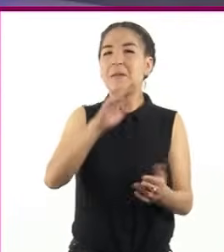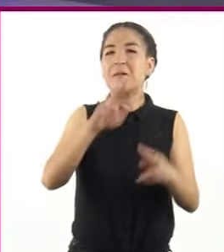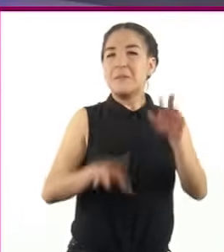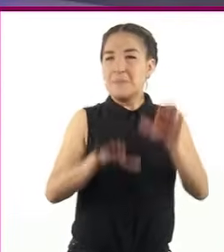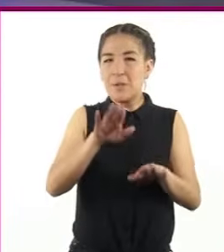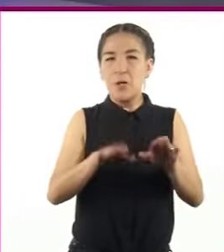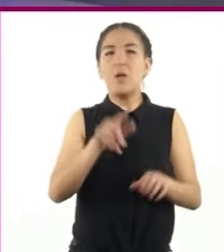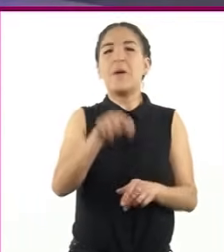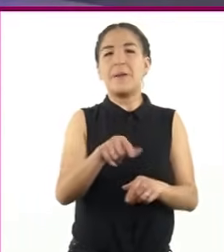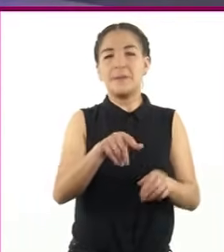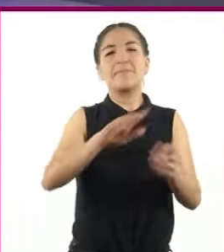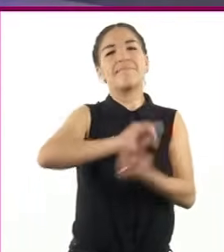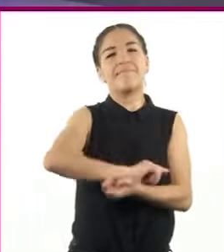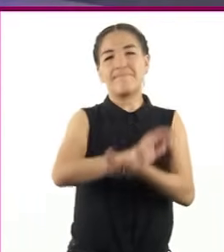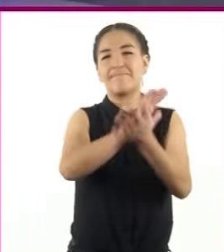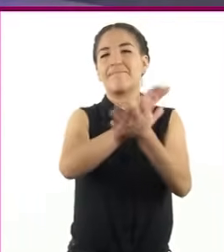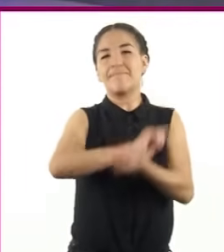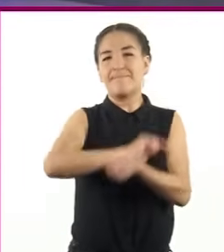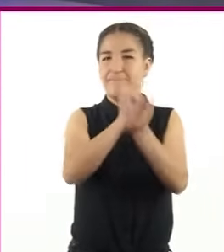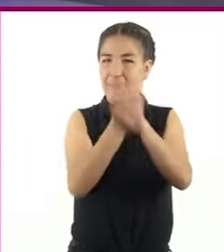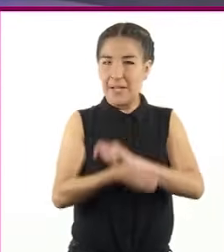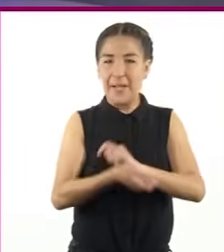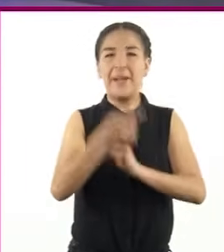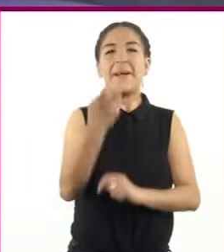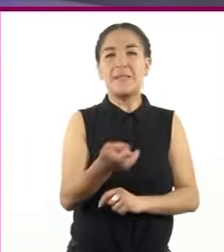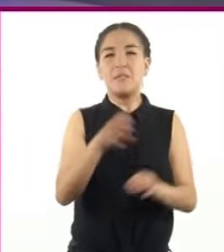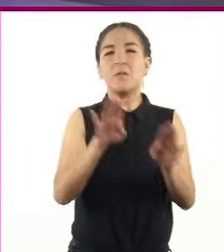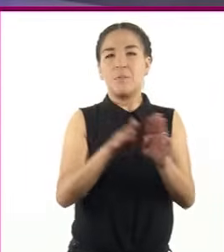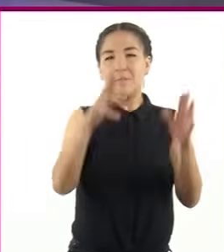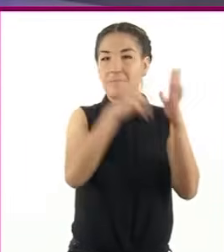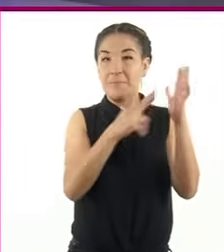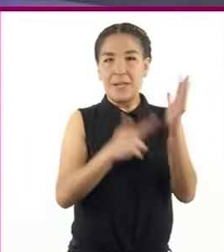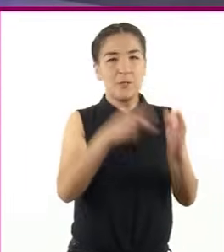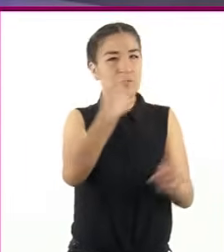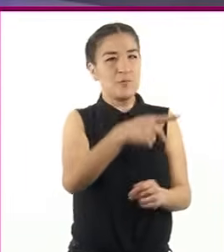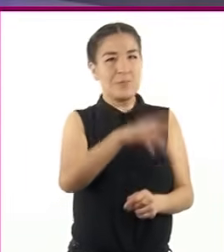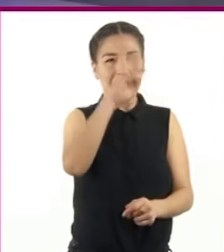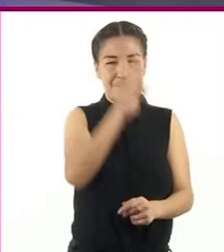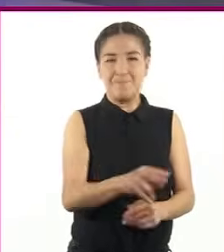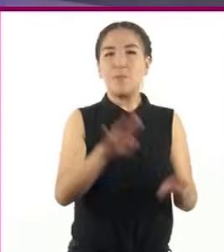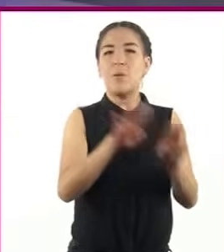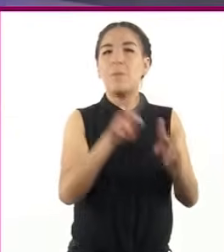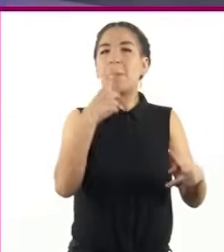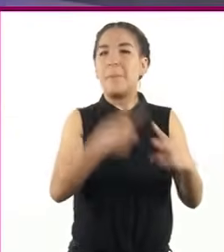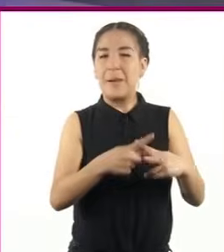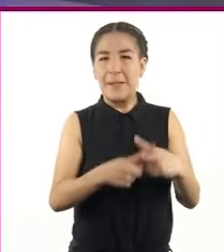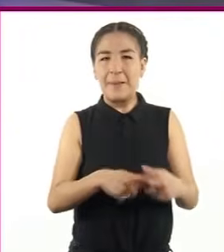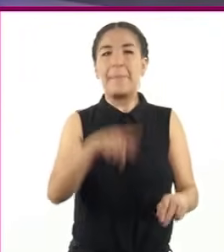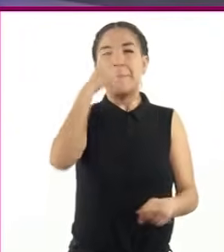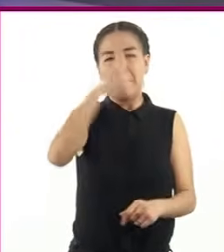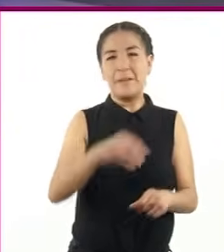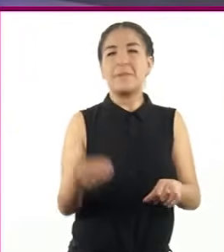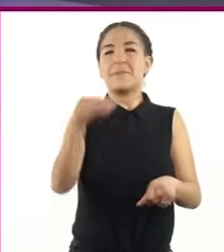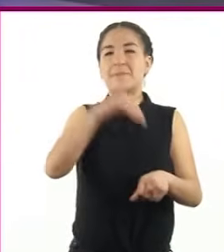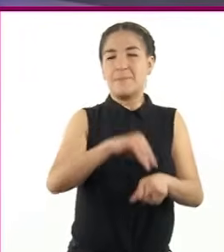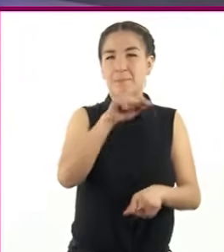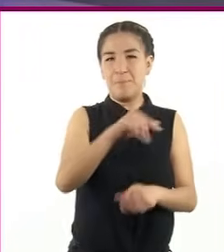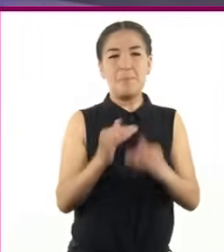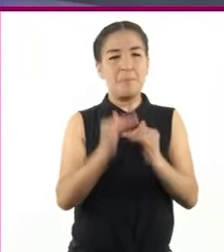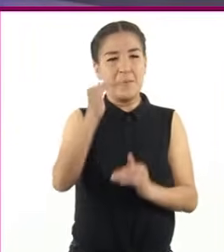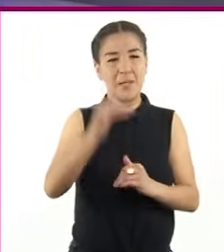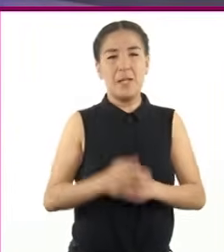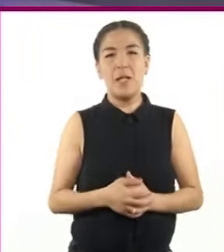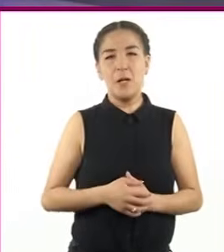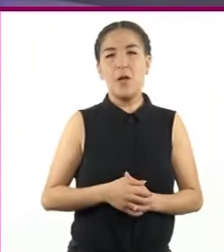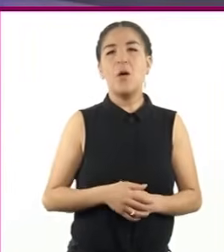en transformarlas, respetando las reglas del álgebra, para reducirlas a su mínima expresión. Si